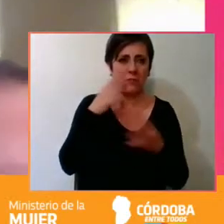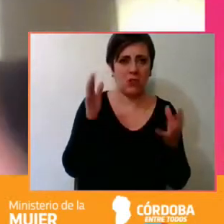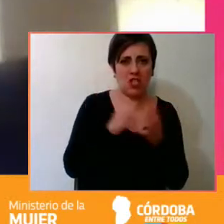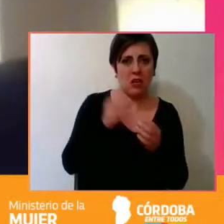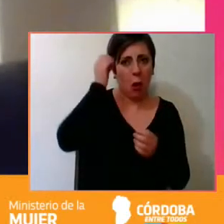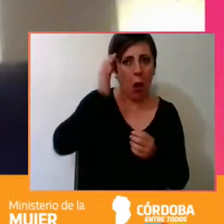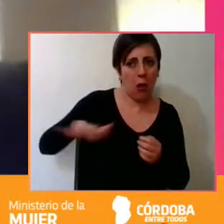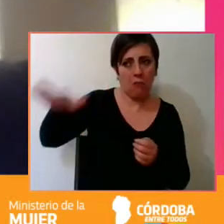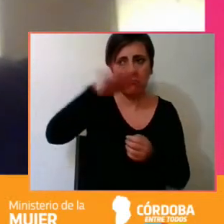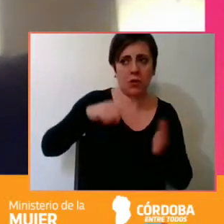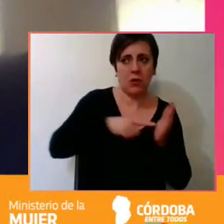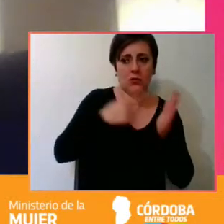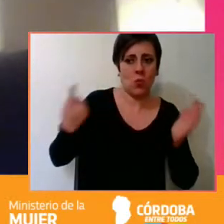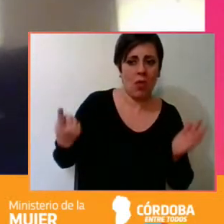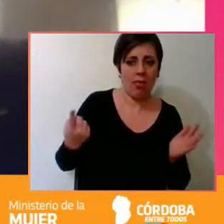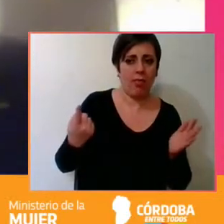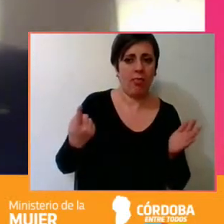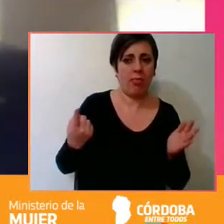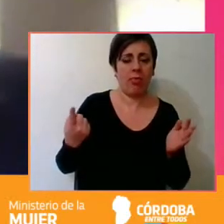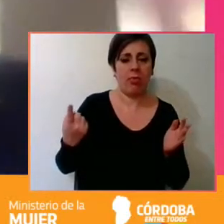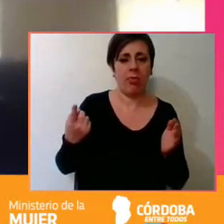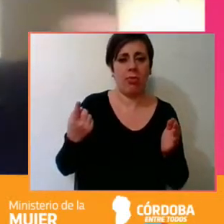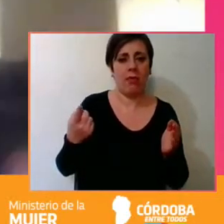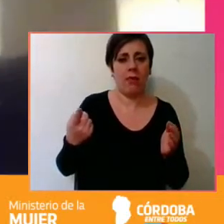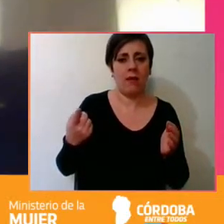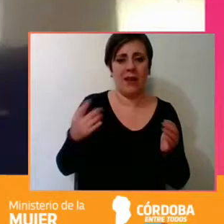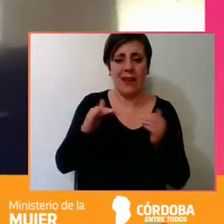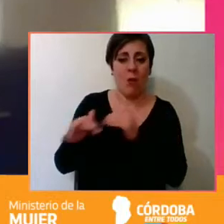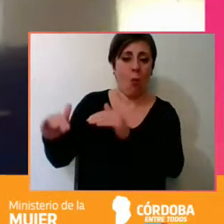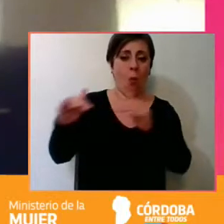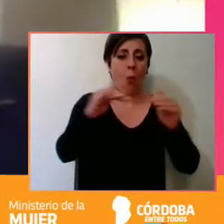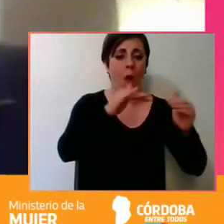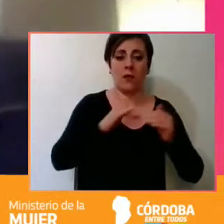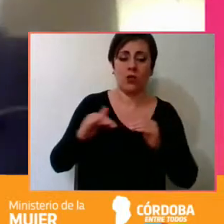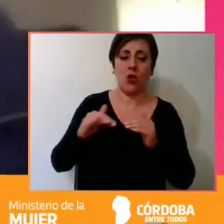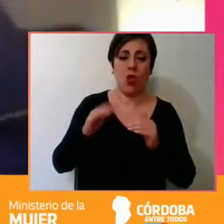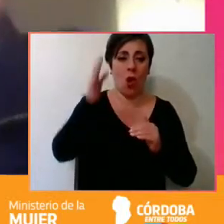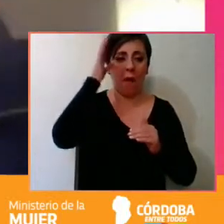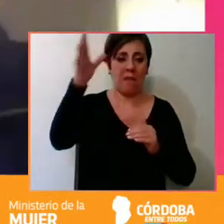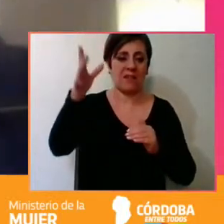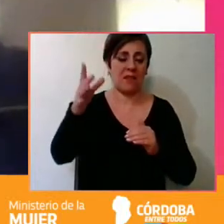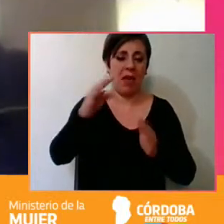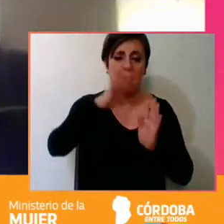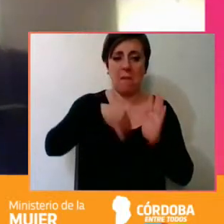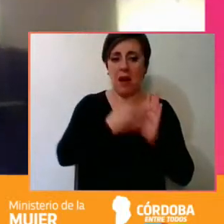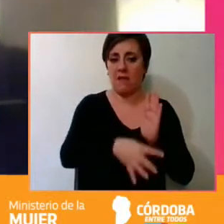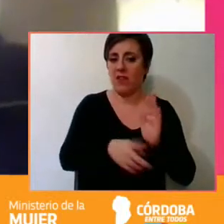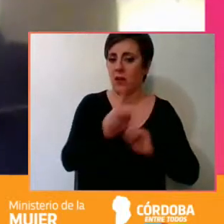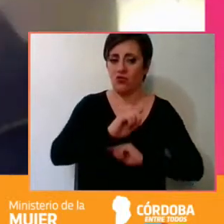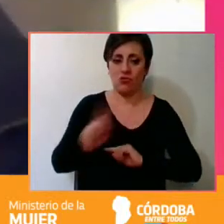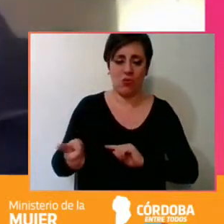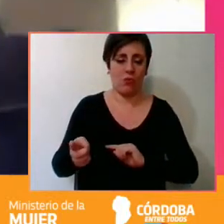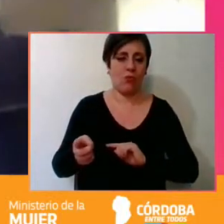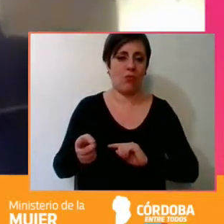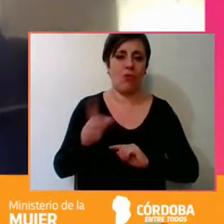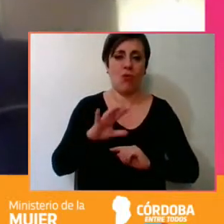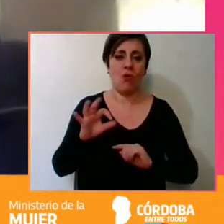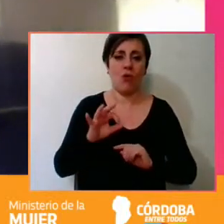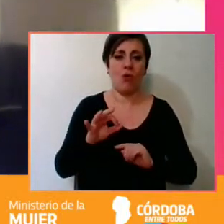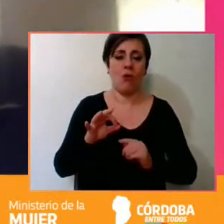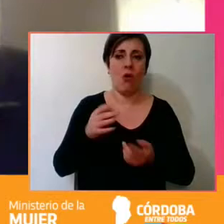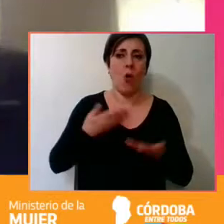municipios urbanos, y que no todos tienen las mismas capacidades, ni de planificación, ni de impulso de la